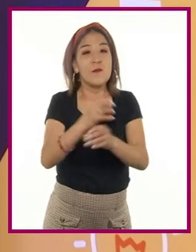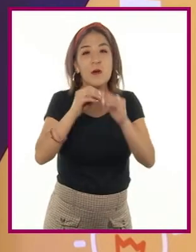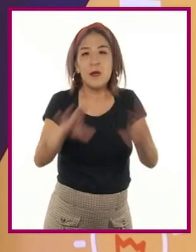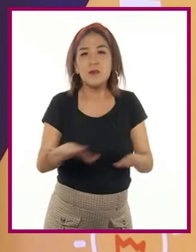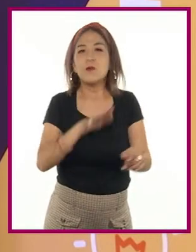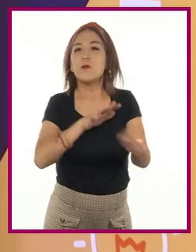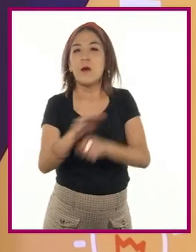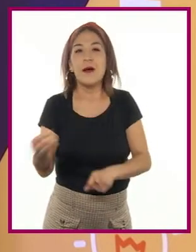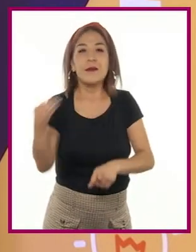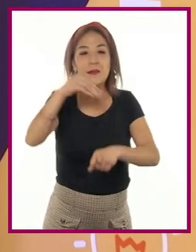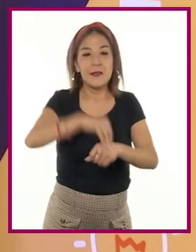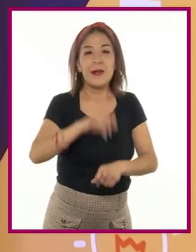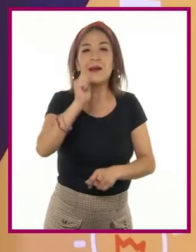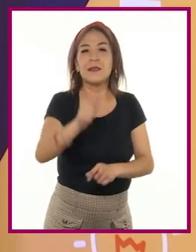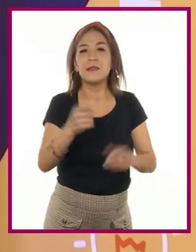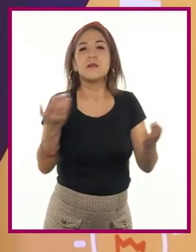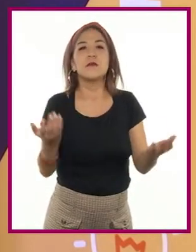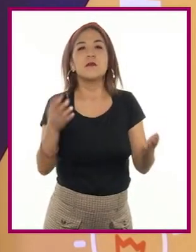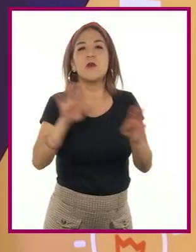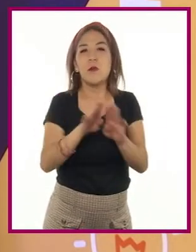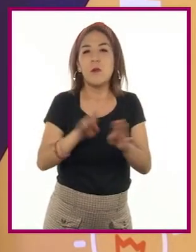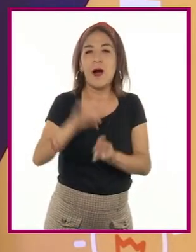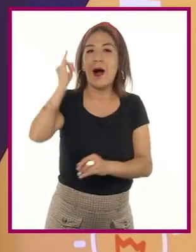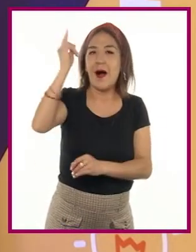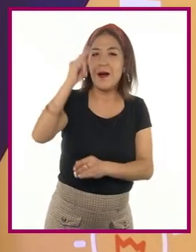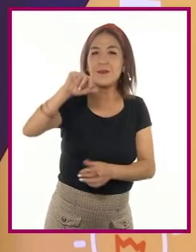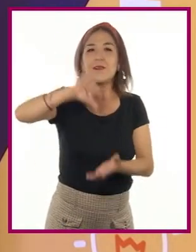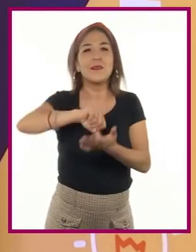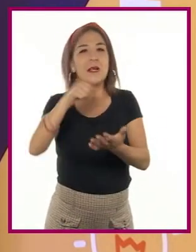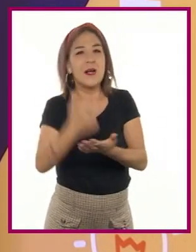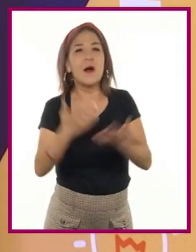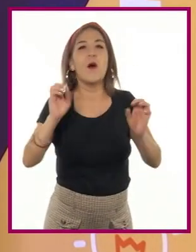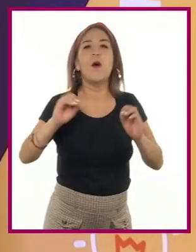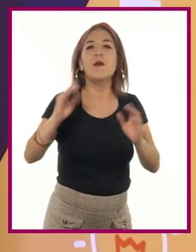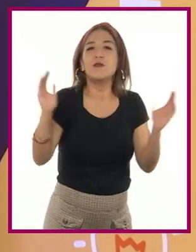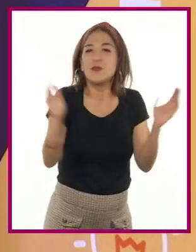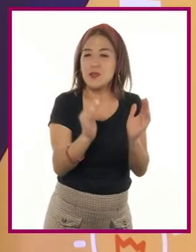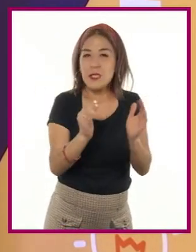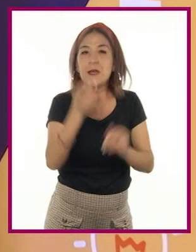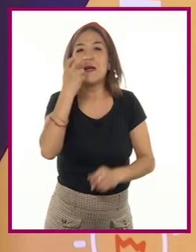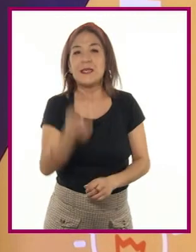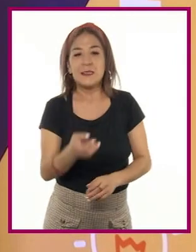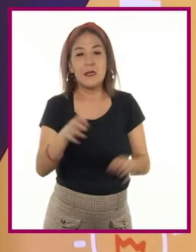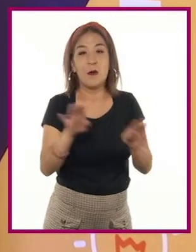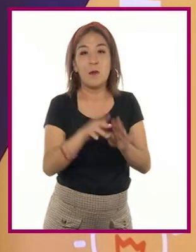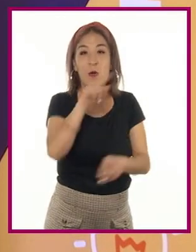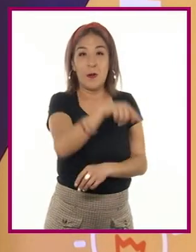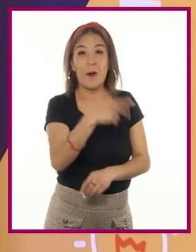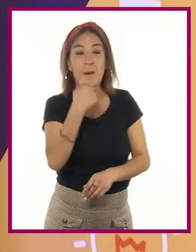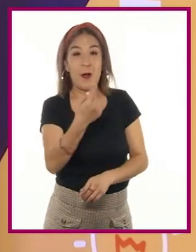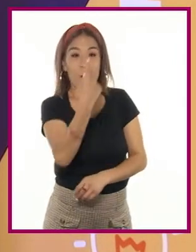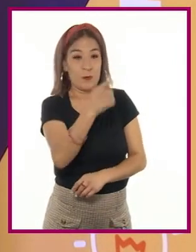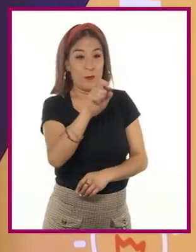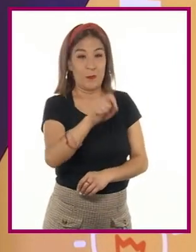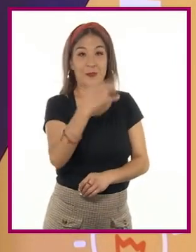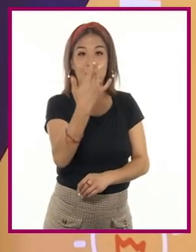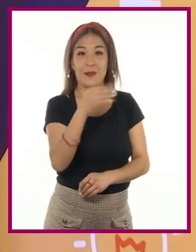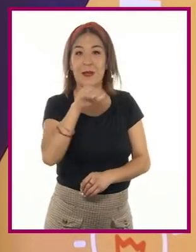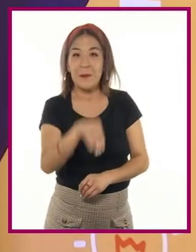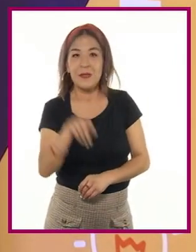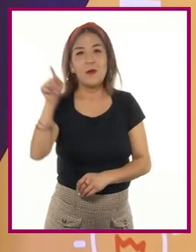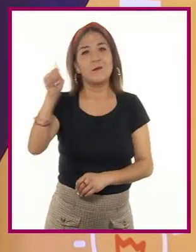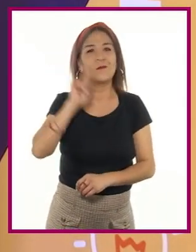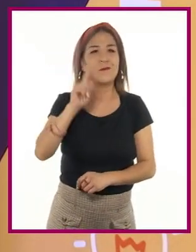corresponden a un intervalo factible de estaturas ya que no es posible por ejemplo que tomás mira 1.50 metros y